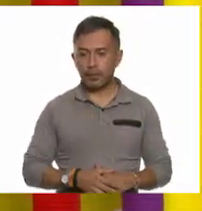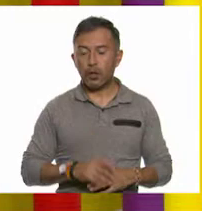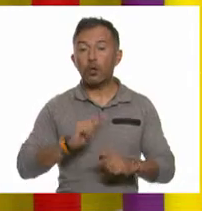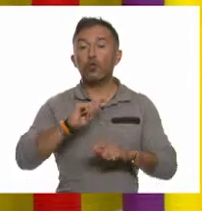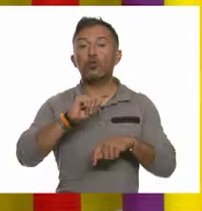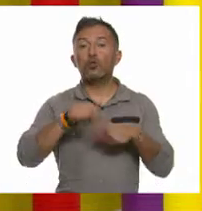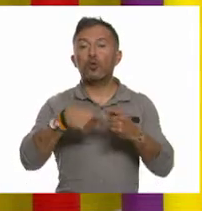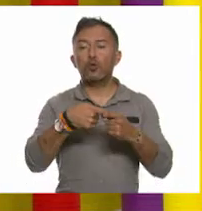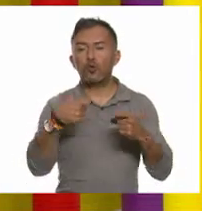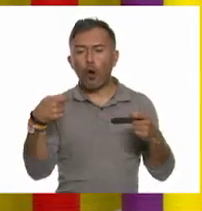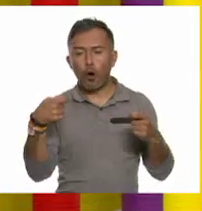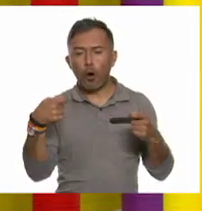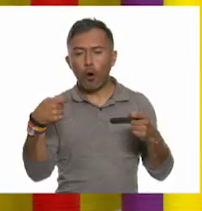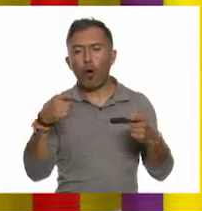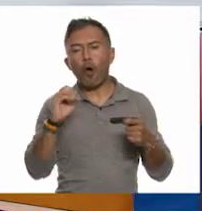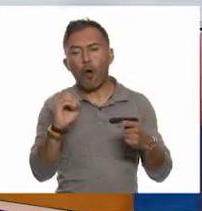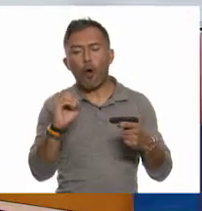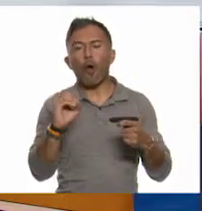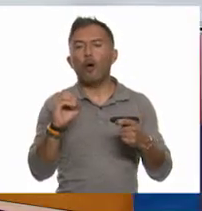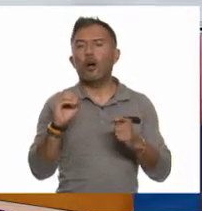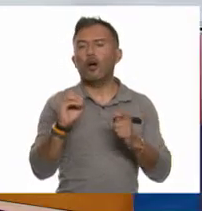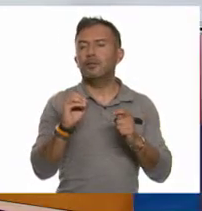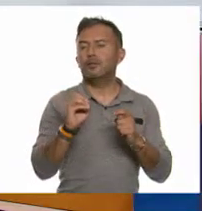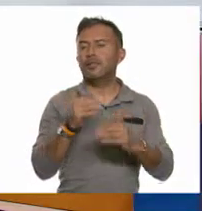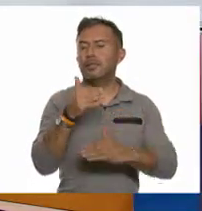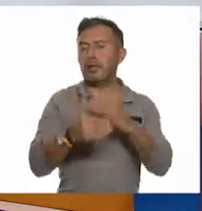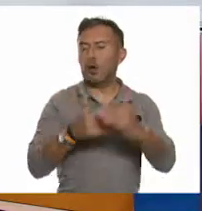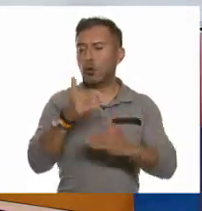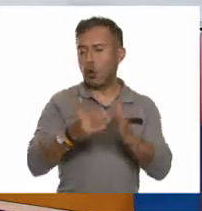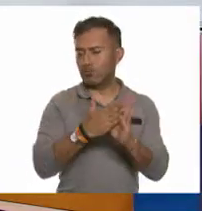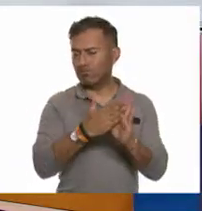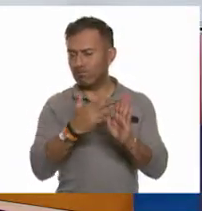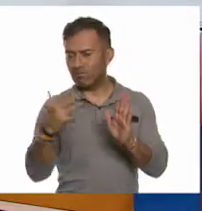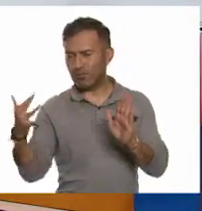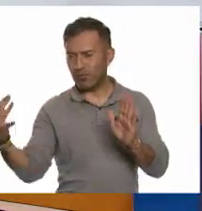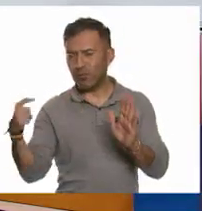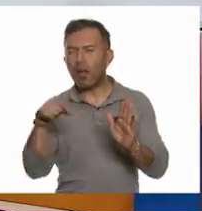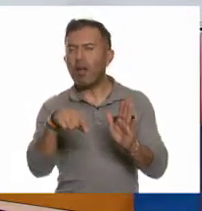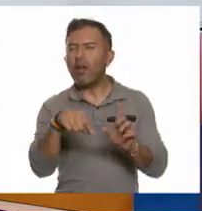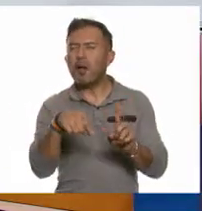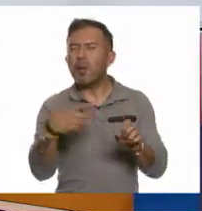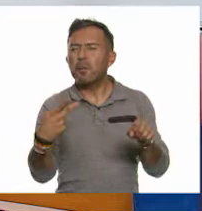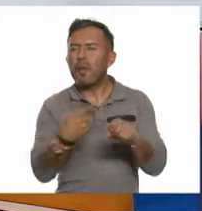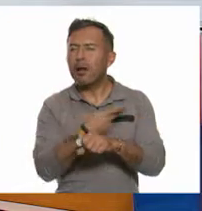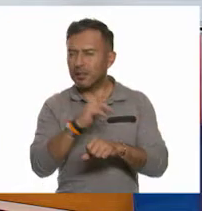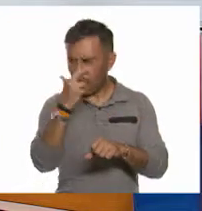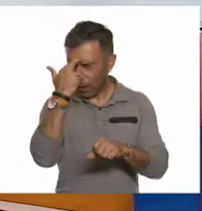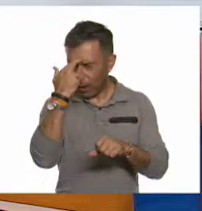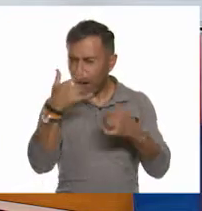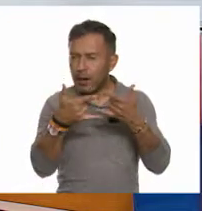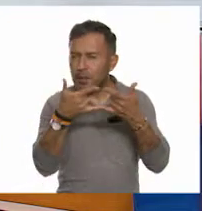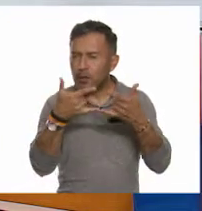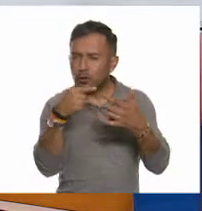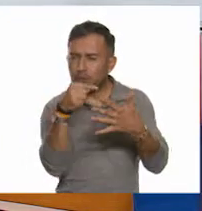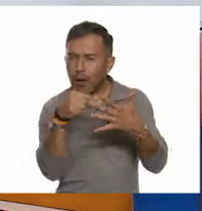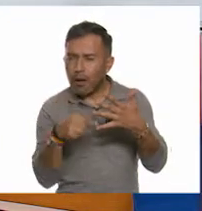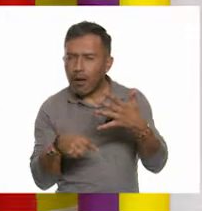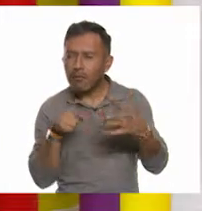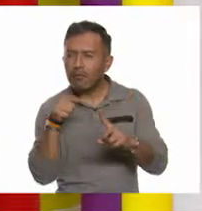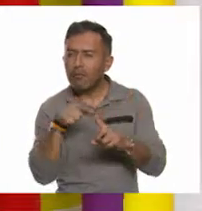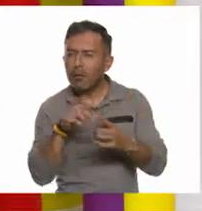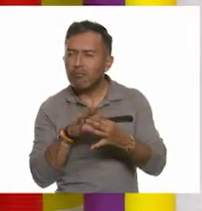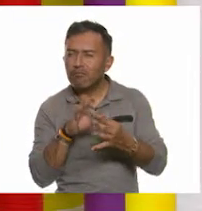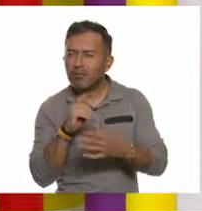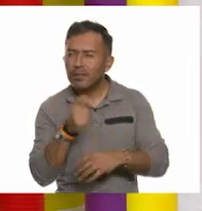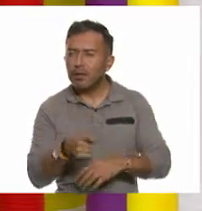desarrollo. Acuérdate, a ver. ¿Qué es lo que habla esta parte, este elemento de los cuentos? Ay,